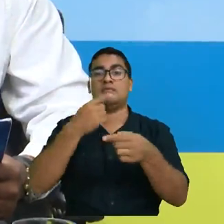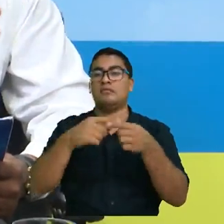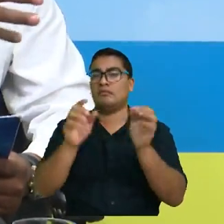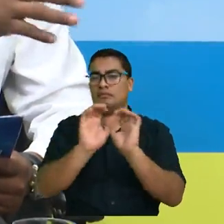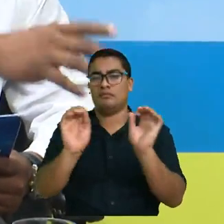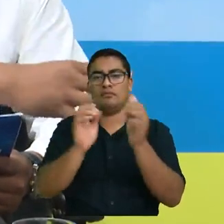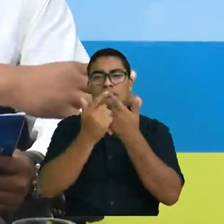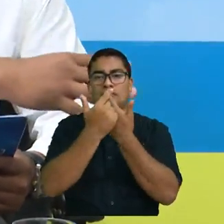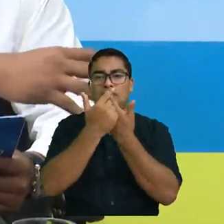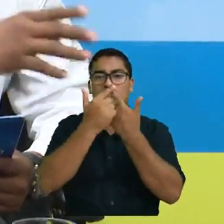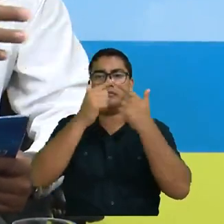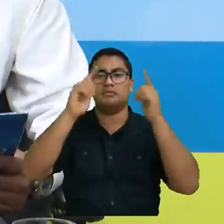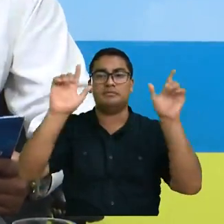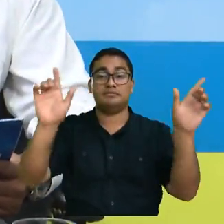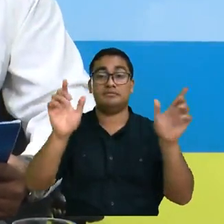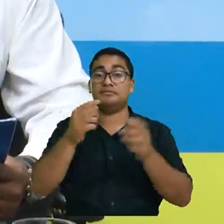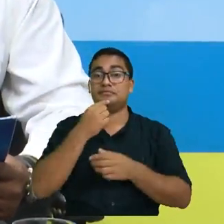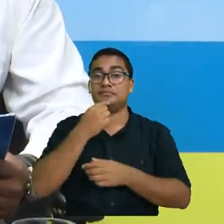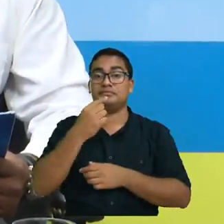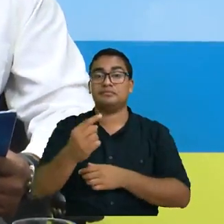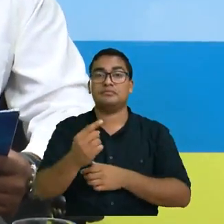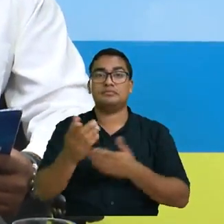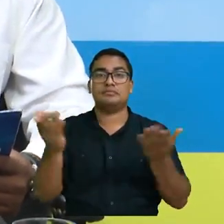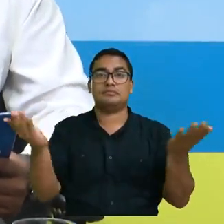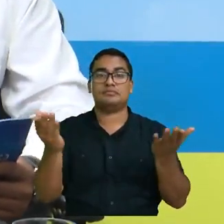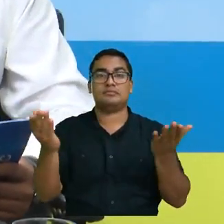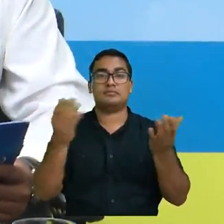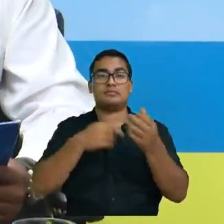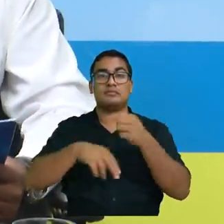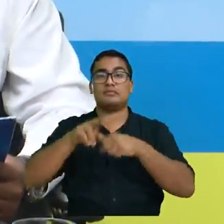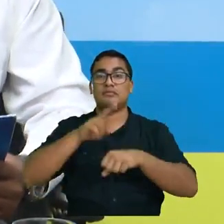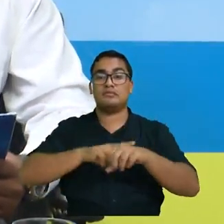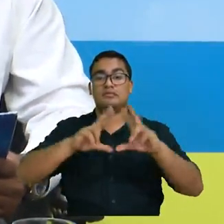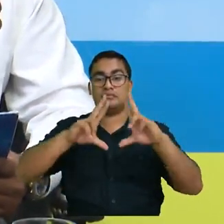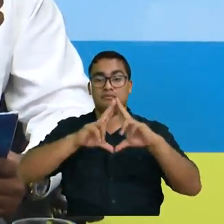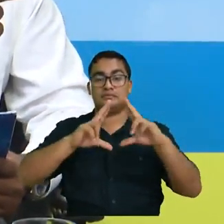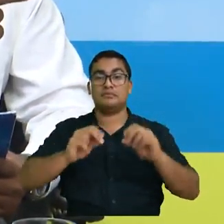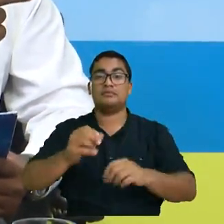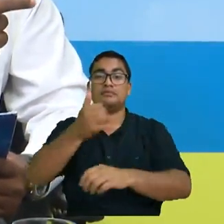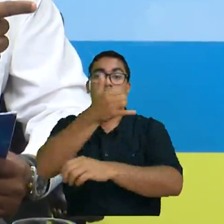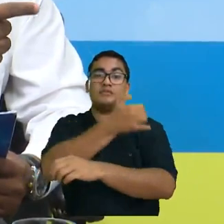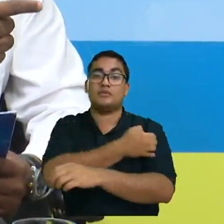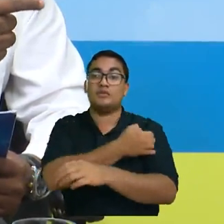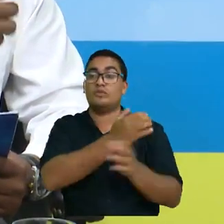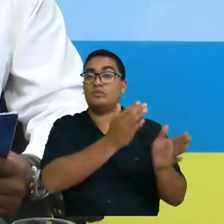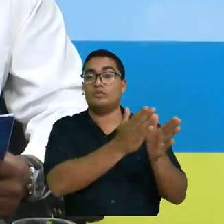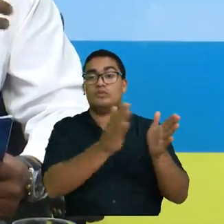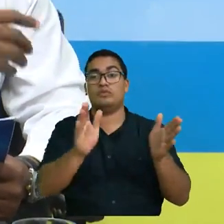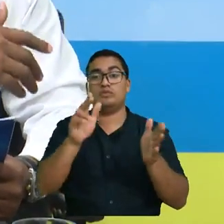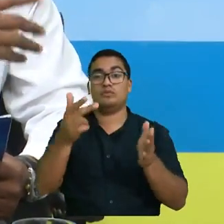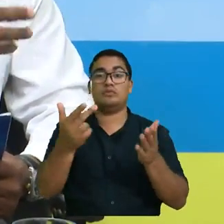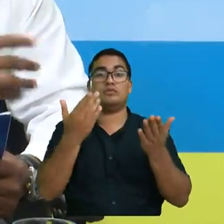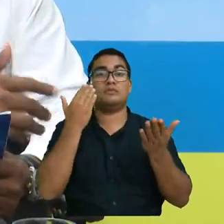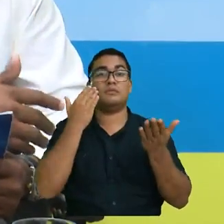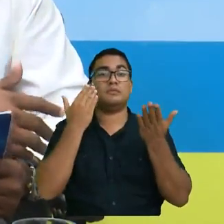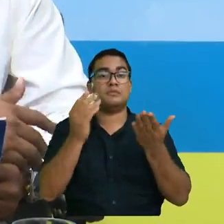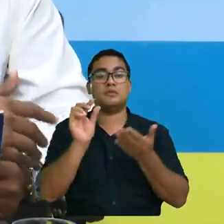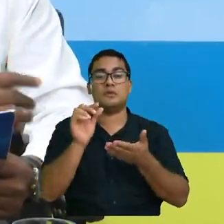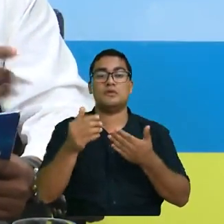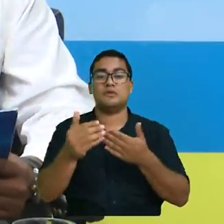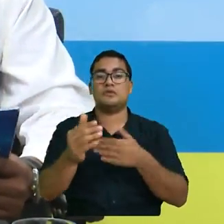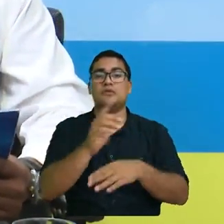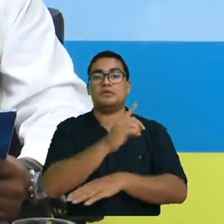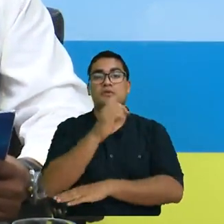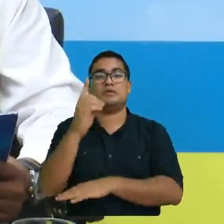gratuita. Precisamente no ha terminado la jornada nacional de vacunación porque termina el 8 de mayo. Así es. Estamos pocos días de